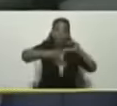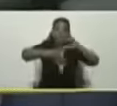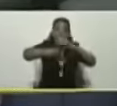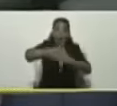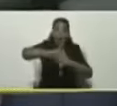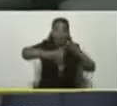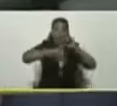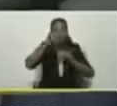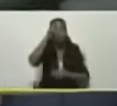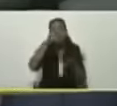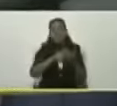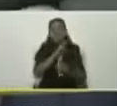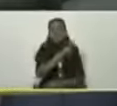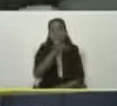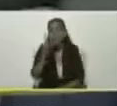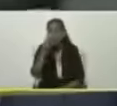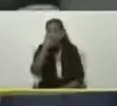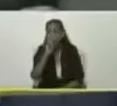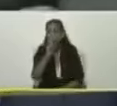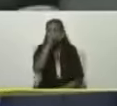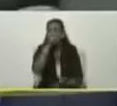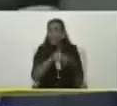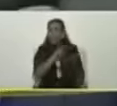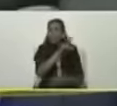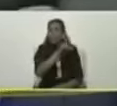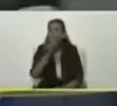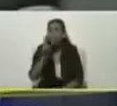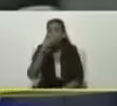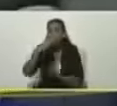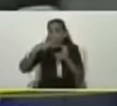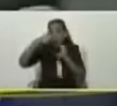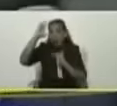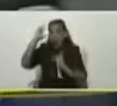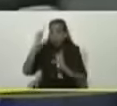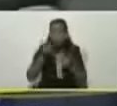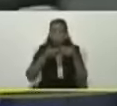Desde el 2021 para arriba.